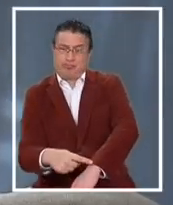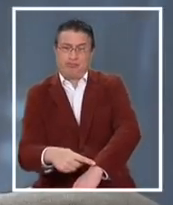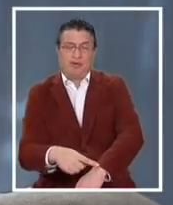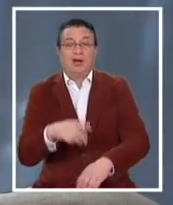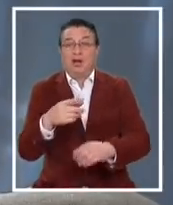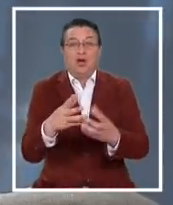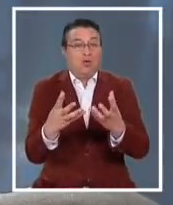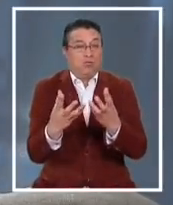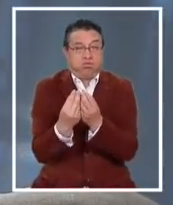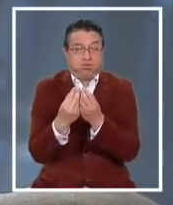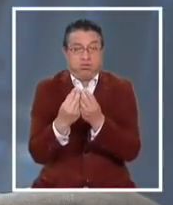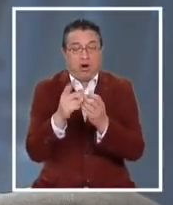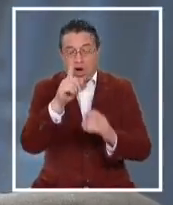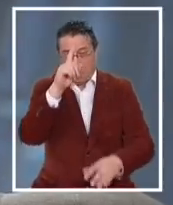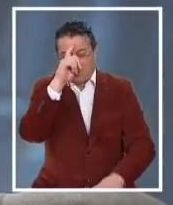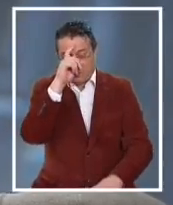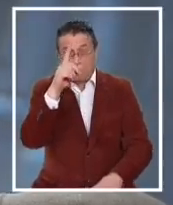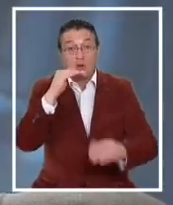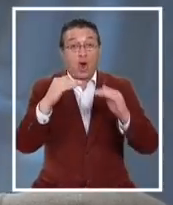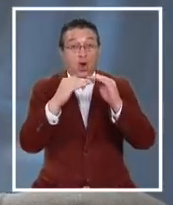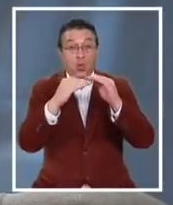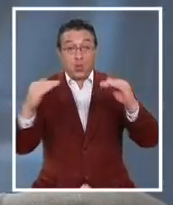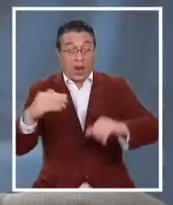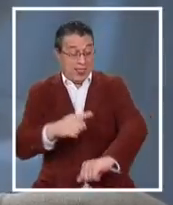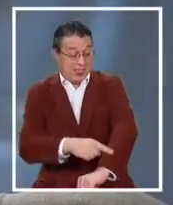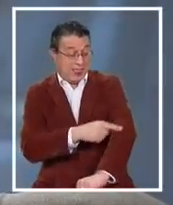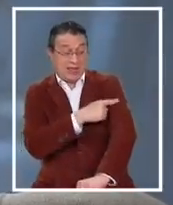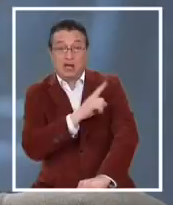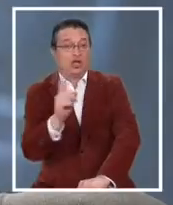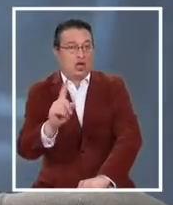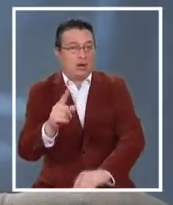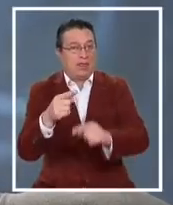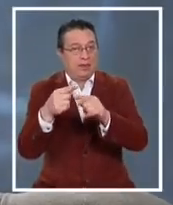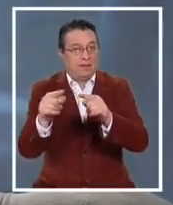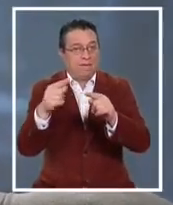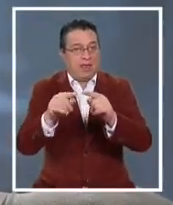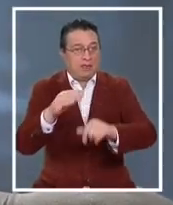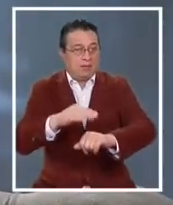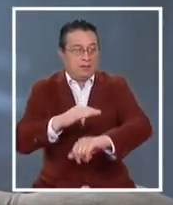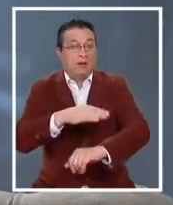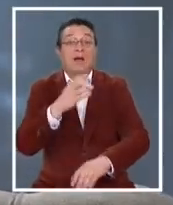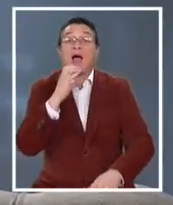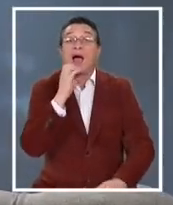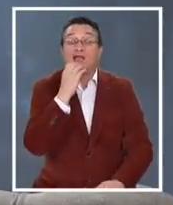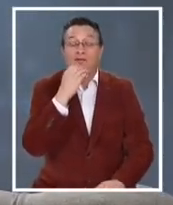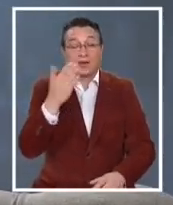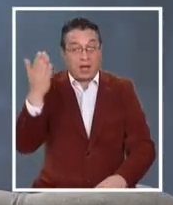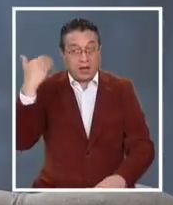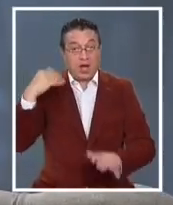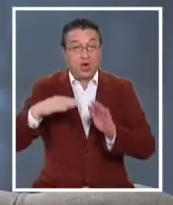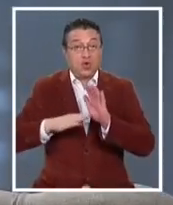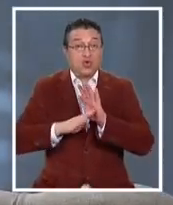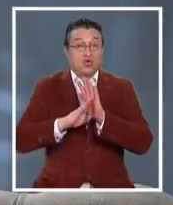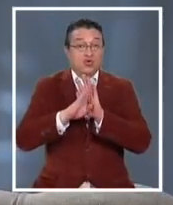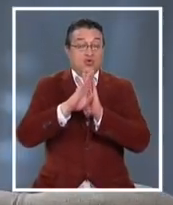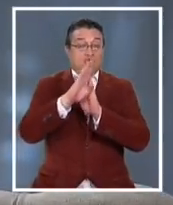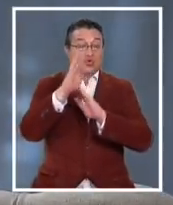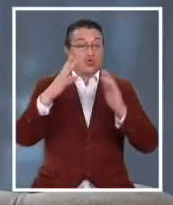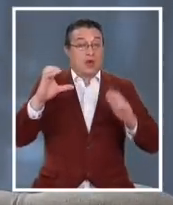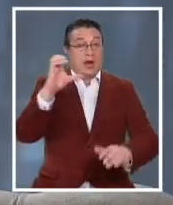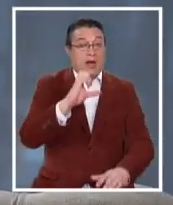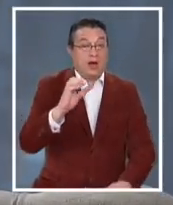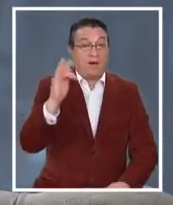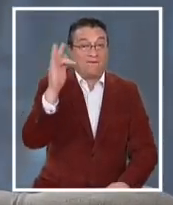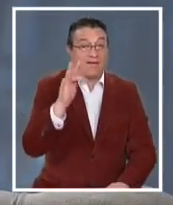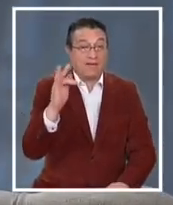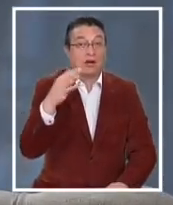la pandemia... no es igual en todas partes y tiene sus momentos. Y así como Antofagasta tuvo un momento terrible durante enero y